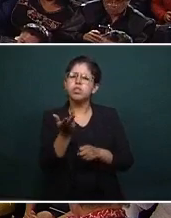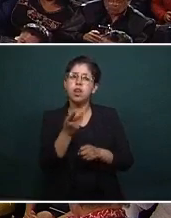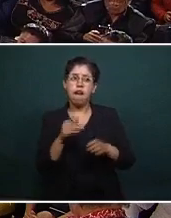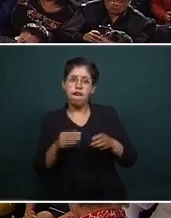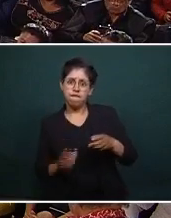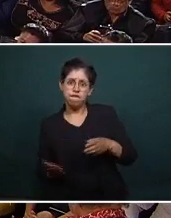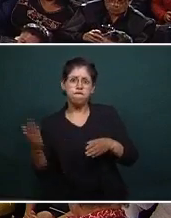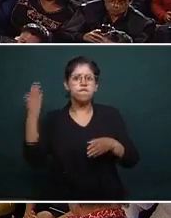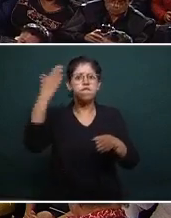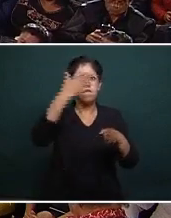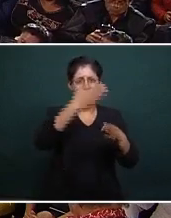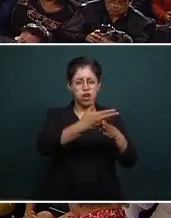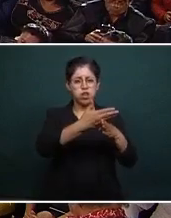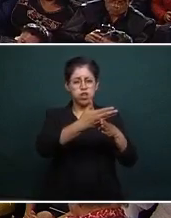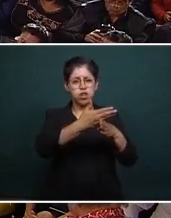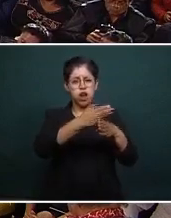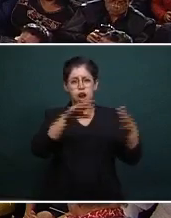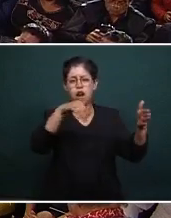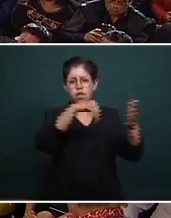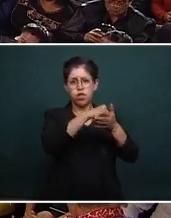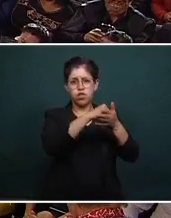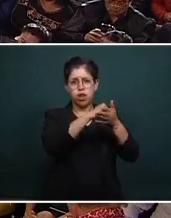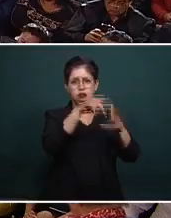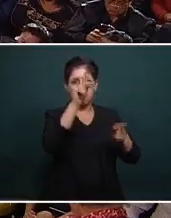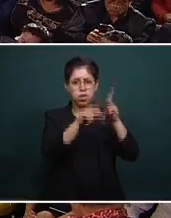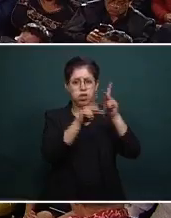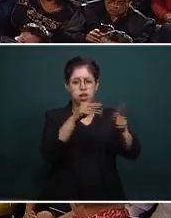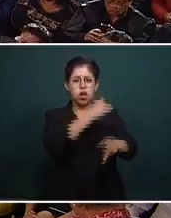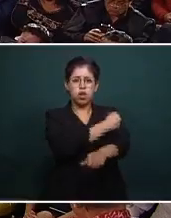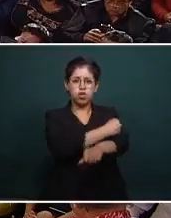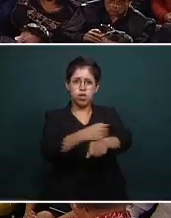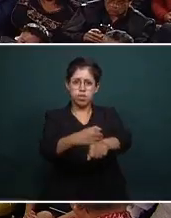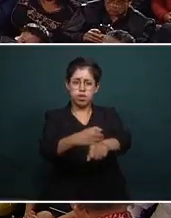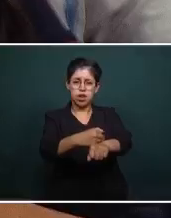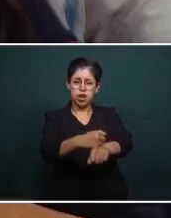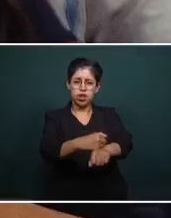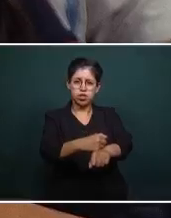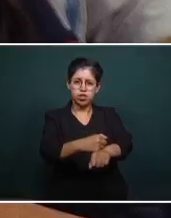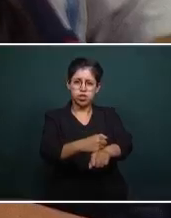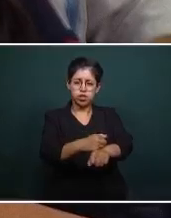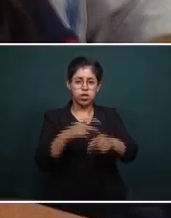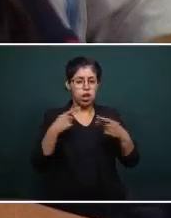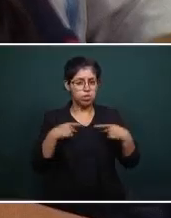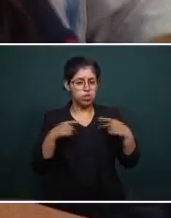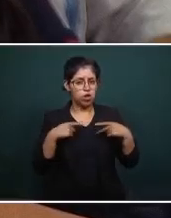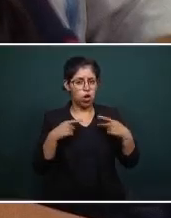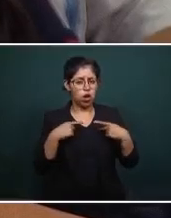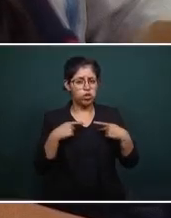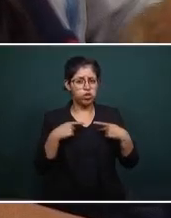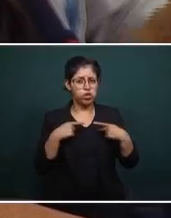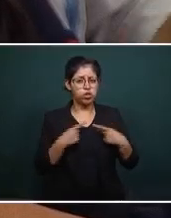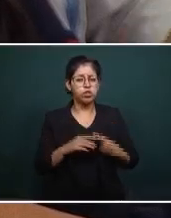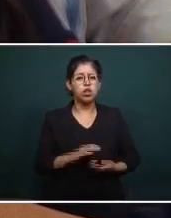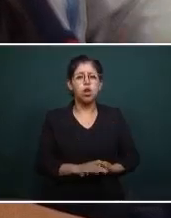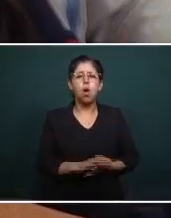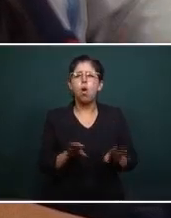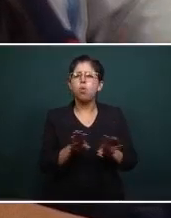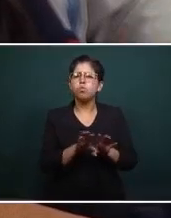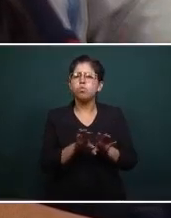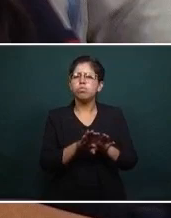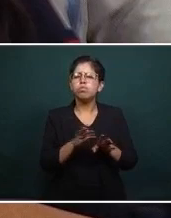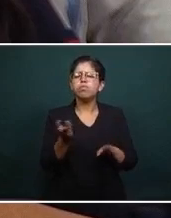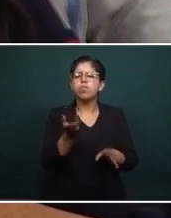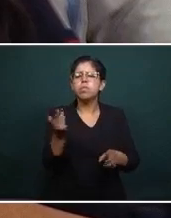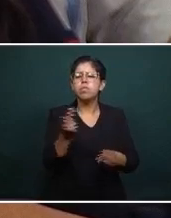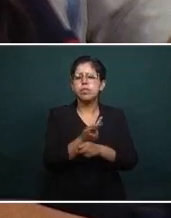demás, pero yo quisiera saber si hay alguna instrucción o se espera que, además de quizá una posible nota diplomática, tuviera algún